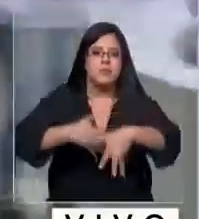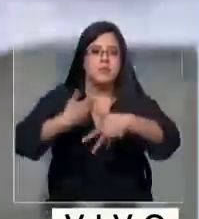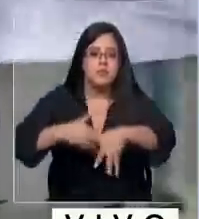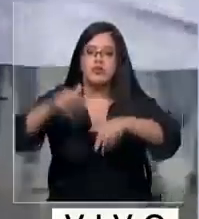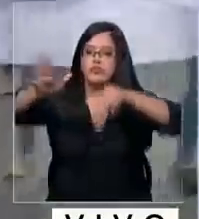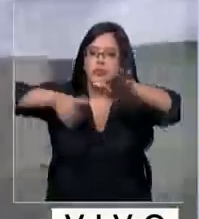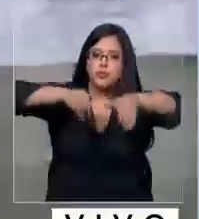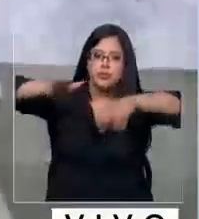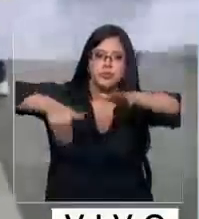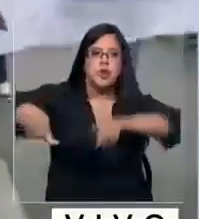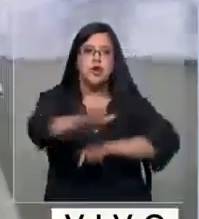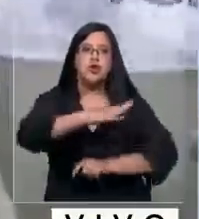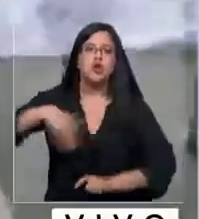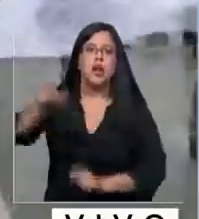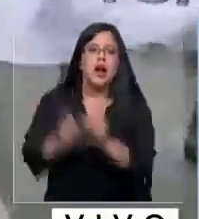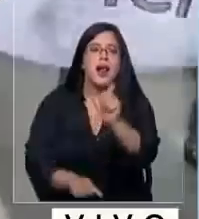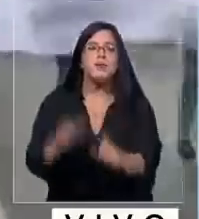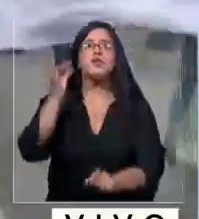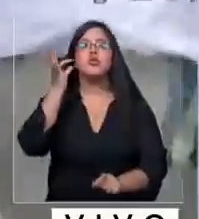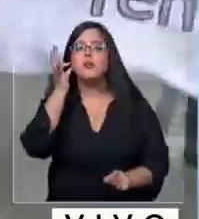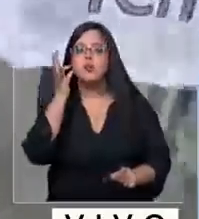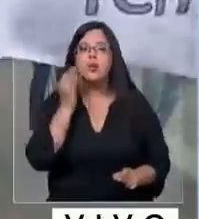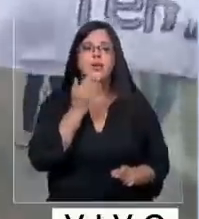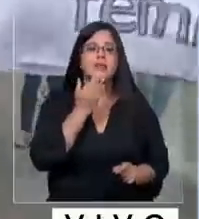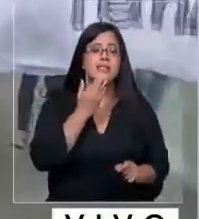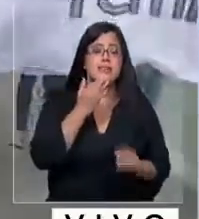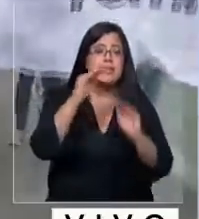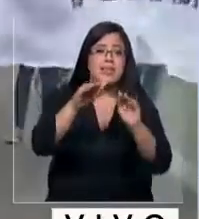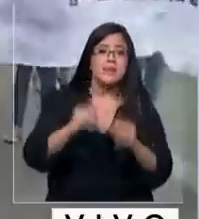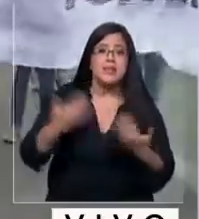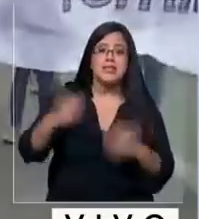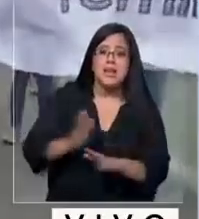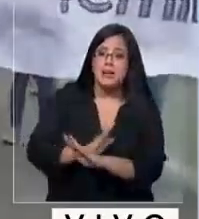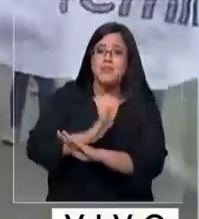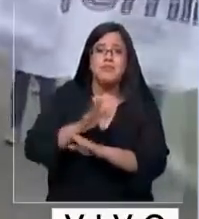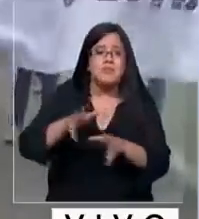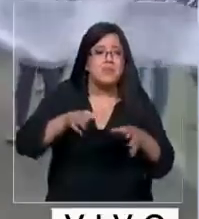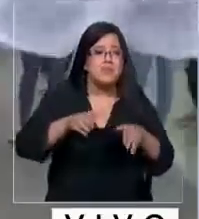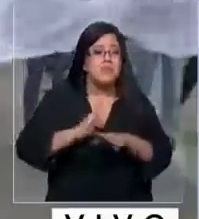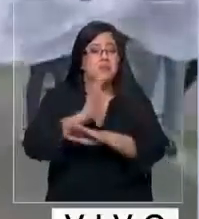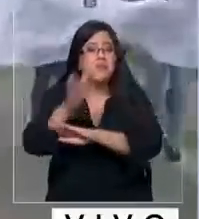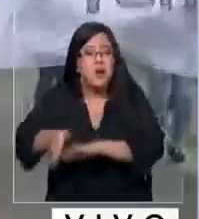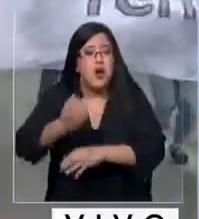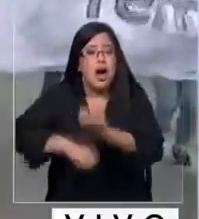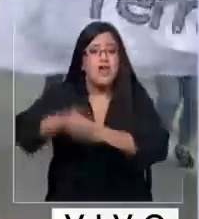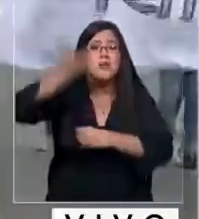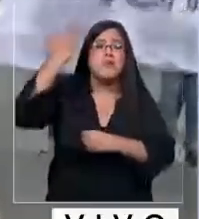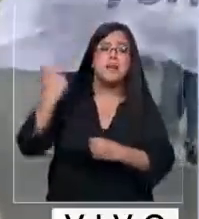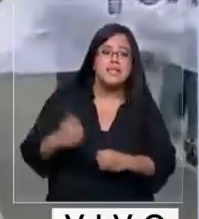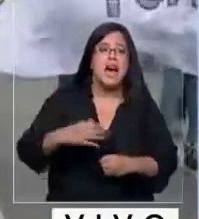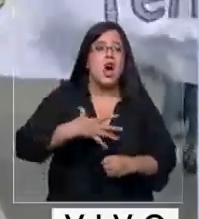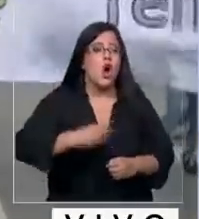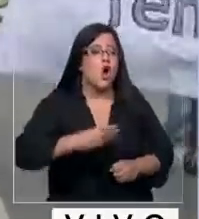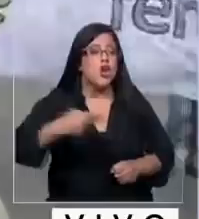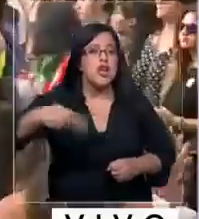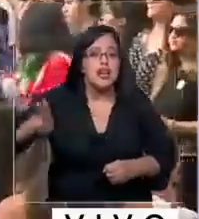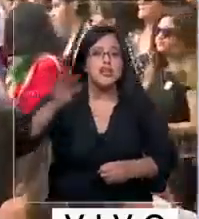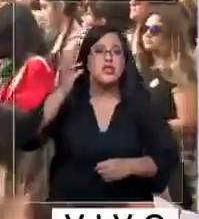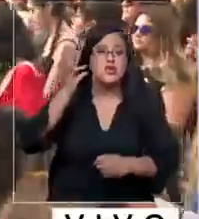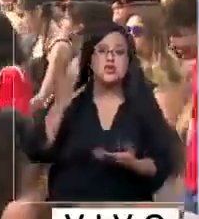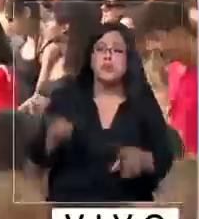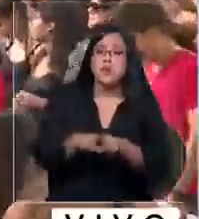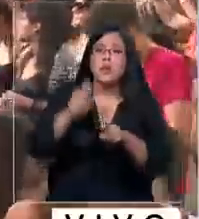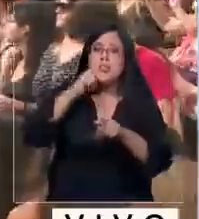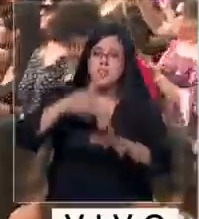convocante a todas las mujeres verdad ya las mujeres que las mismas que asistieron con sus hijas con sus familias del año pasado para nosotros es importante que la marcha sea